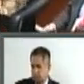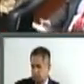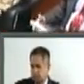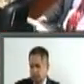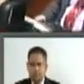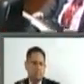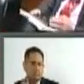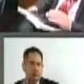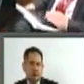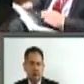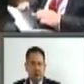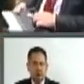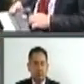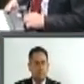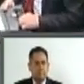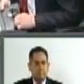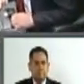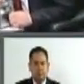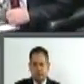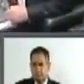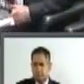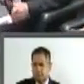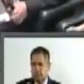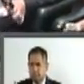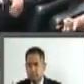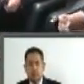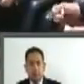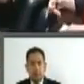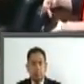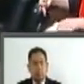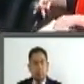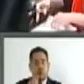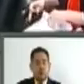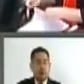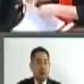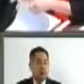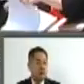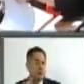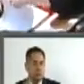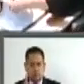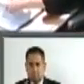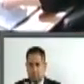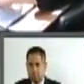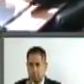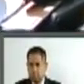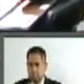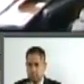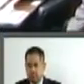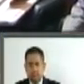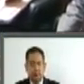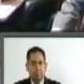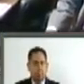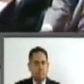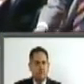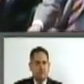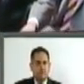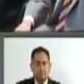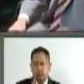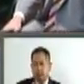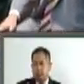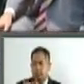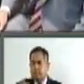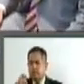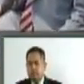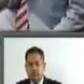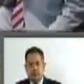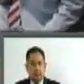representante Murray Rankin por el Nuevo Partido Democrático, al representante William Amos por el